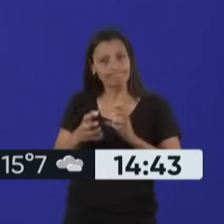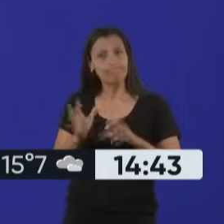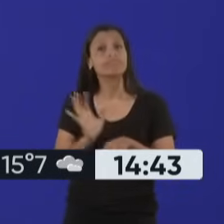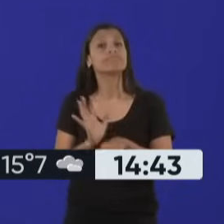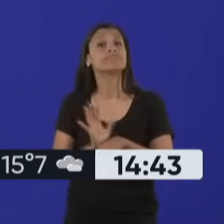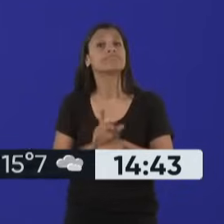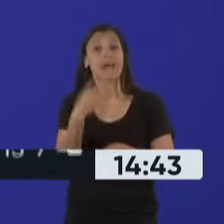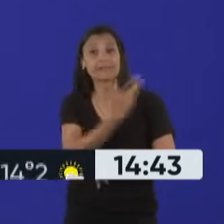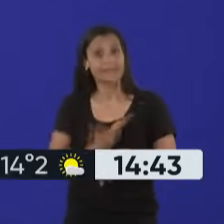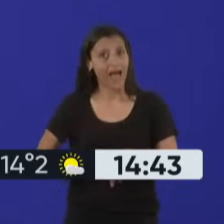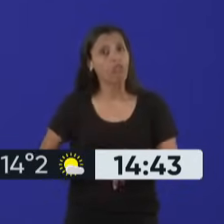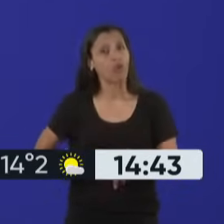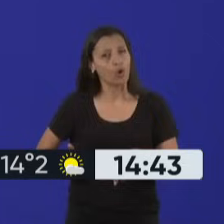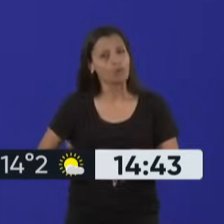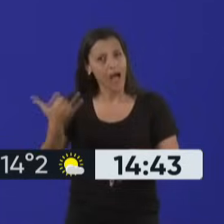del Estado,